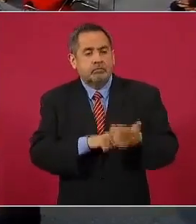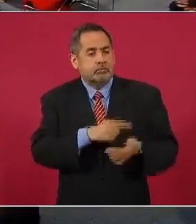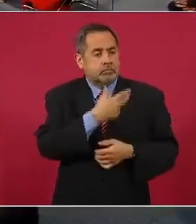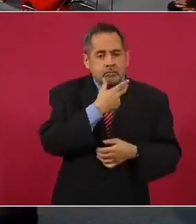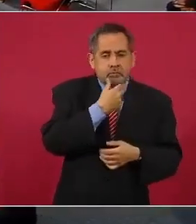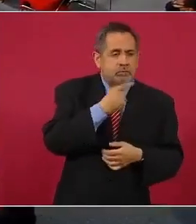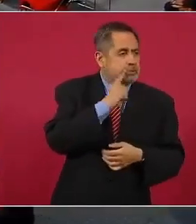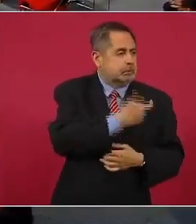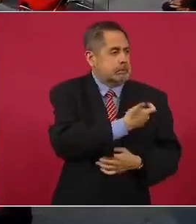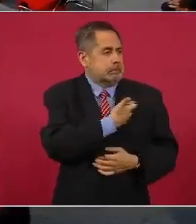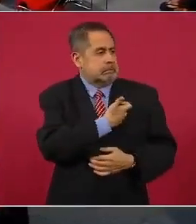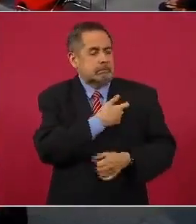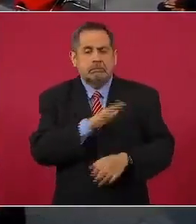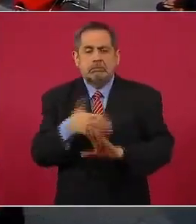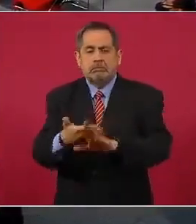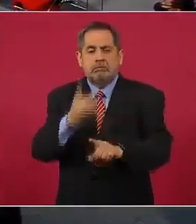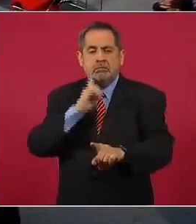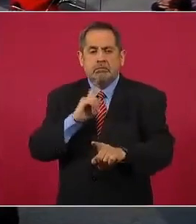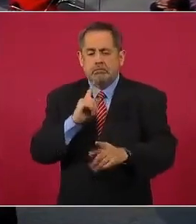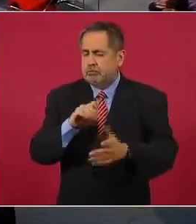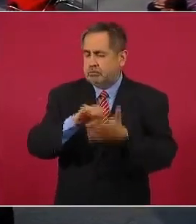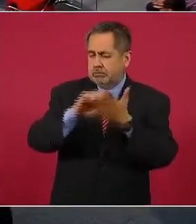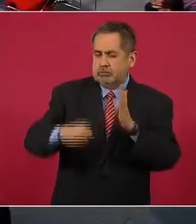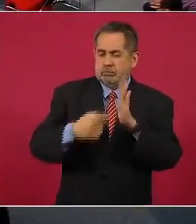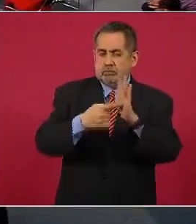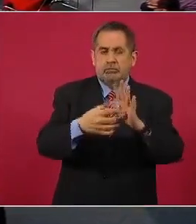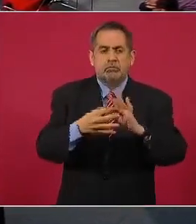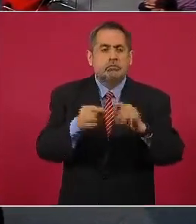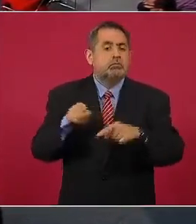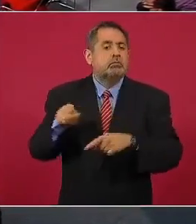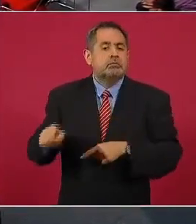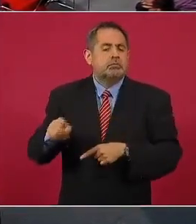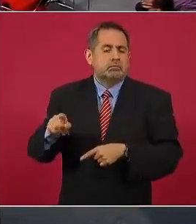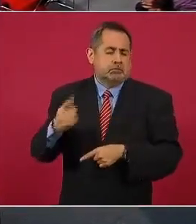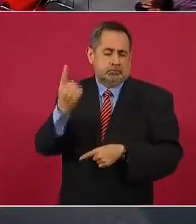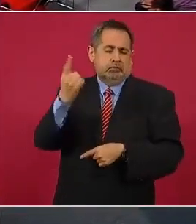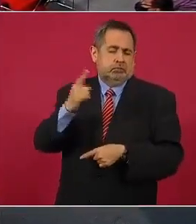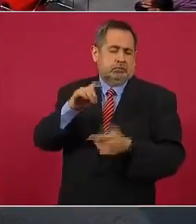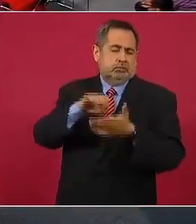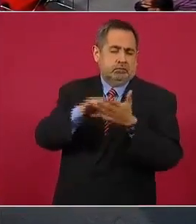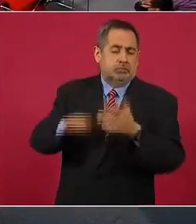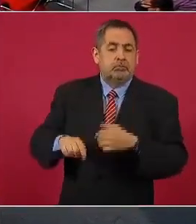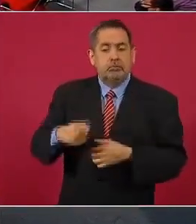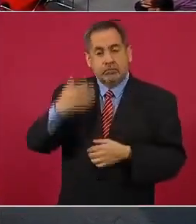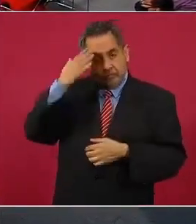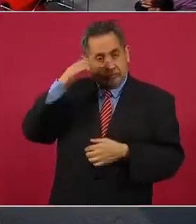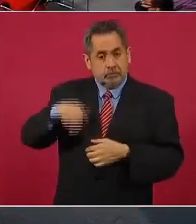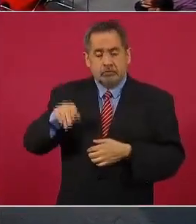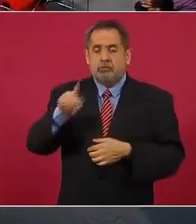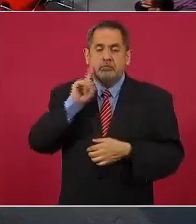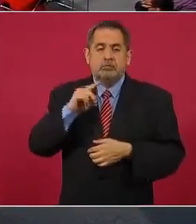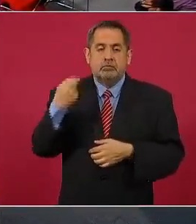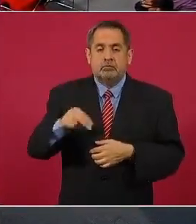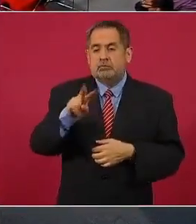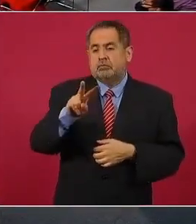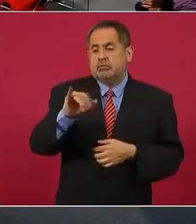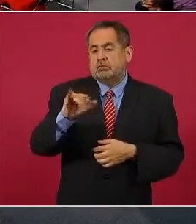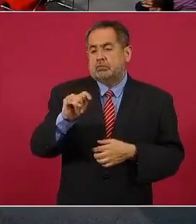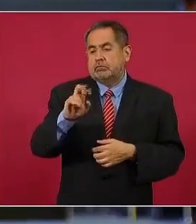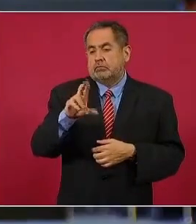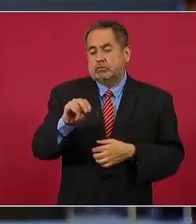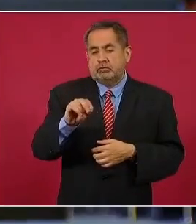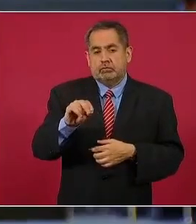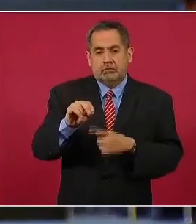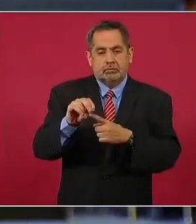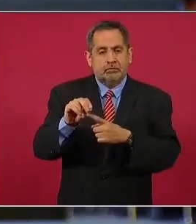y prebendas? Le voy a poner un ejemplo de una de las miles de ellas, donde la señora Victoria Domínguez de la Sierra